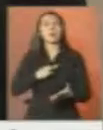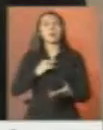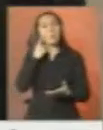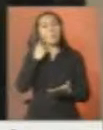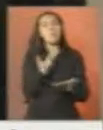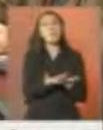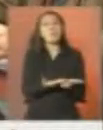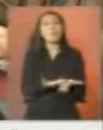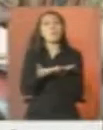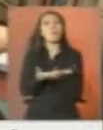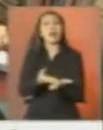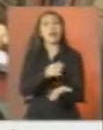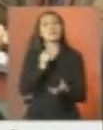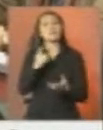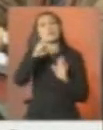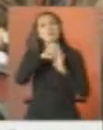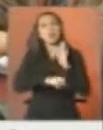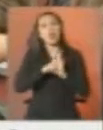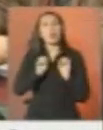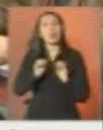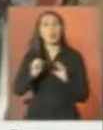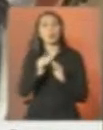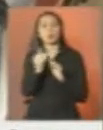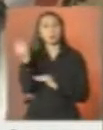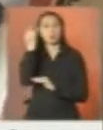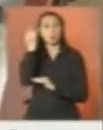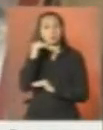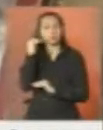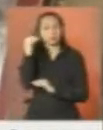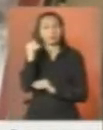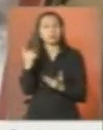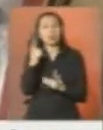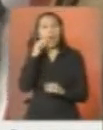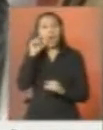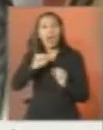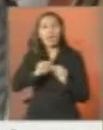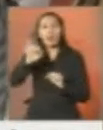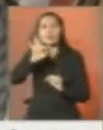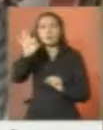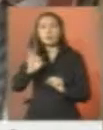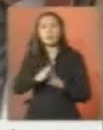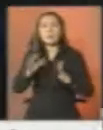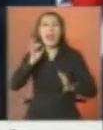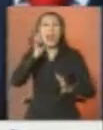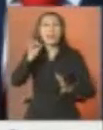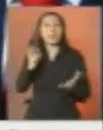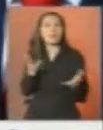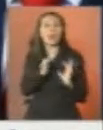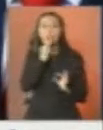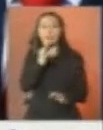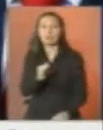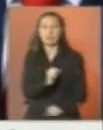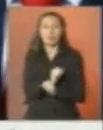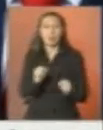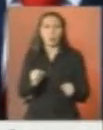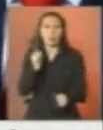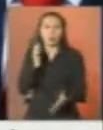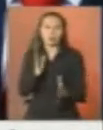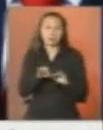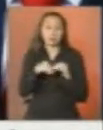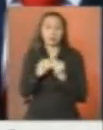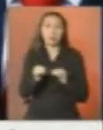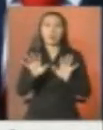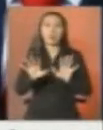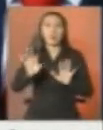el proyecto de educación superior. Ahí abordarán la gratuidad para el porcentaje más rico del país. Uno no puede decir con exactitud si se trata